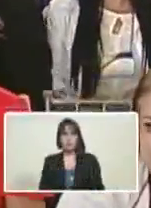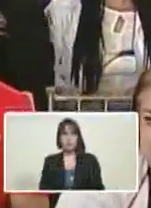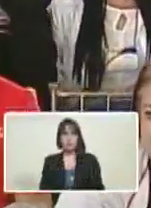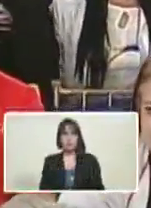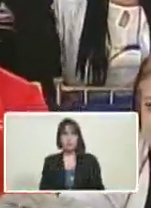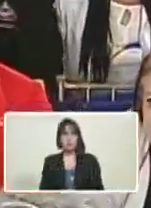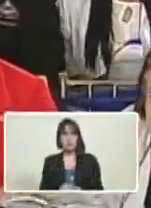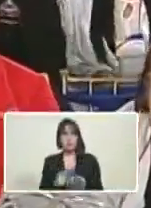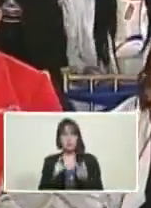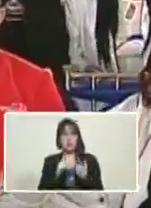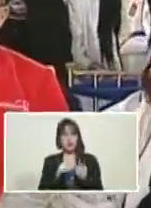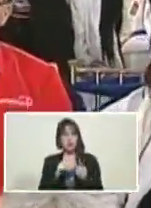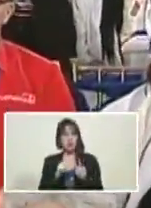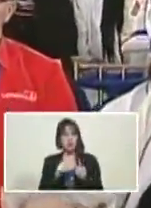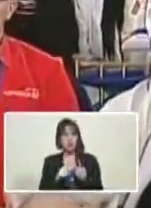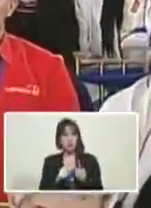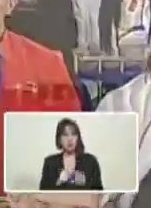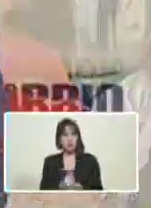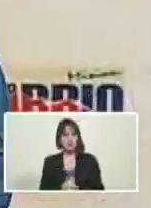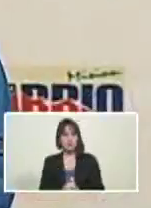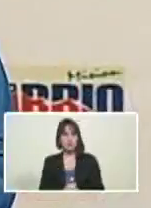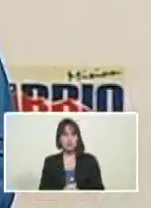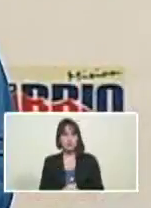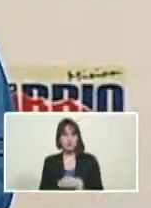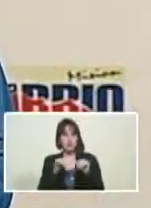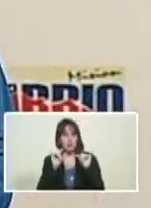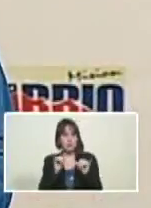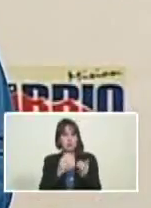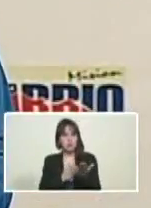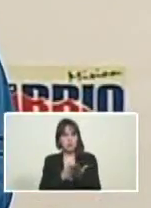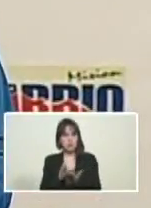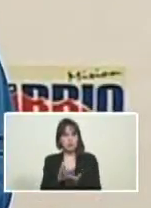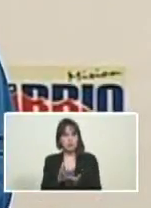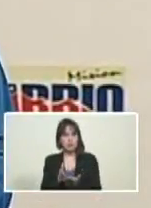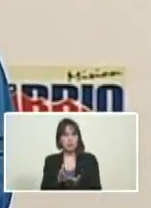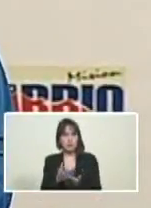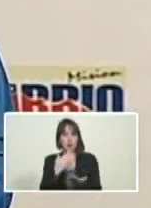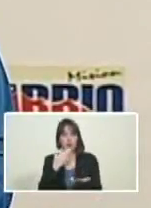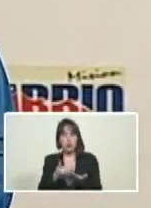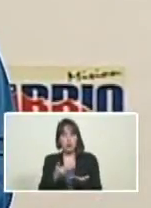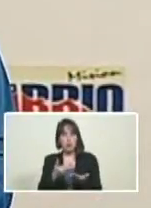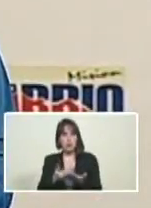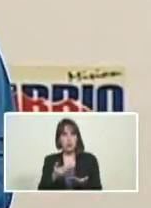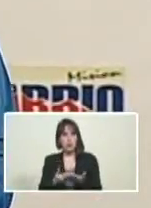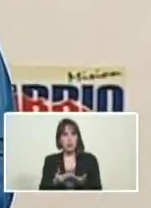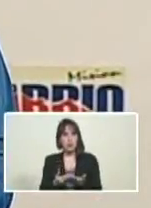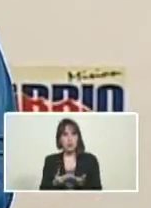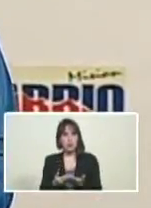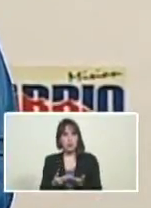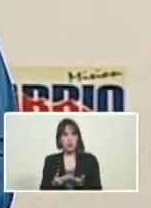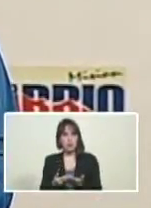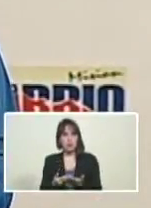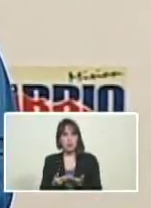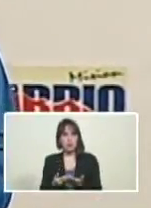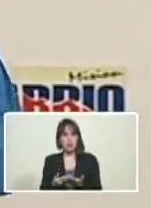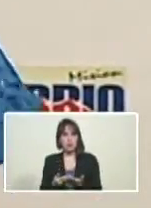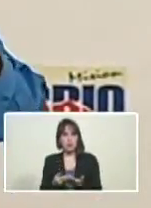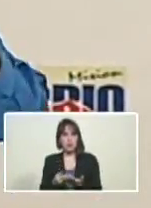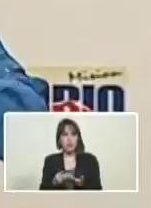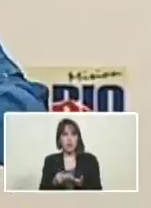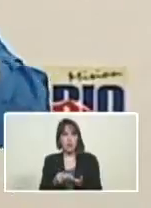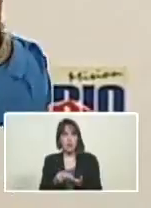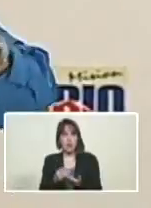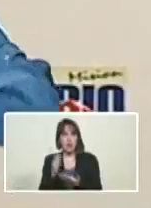Bueno, en segundo lugar, en la misma dirección, yo les pido, aquí está la